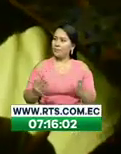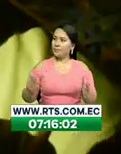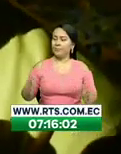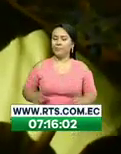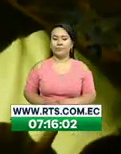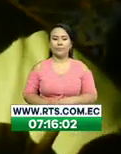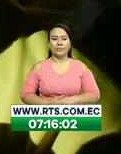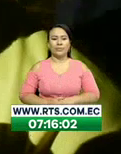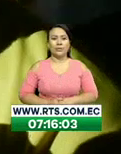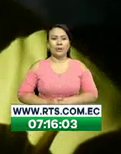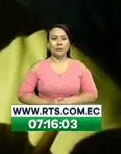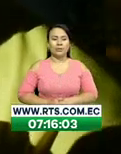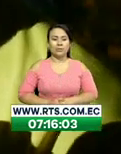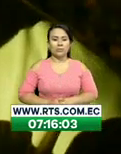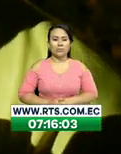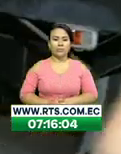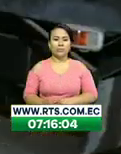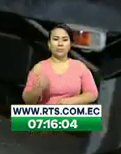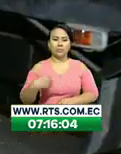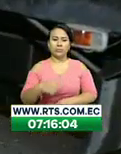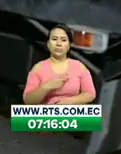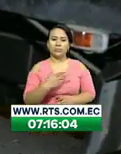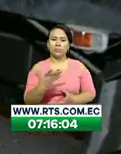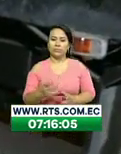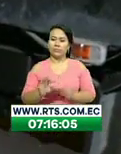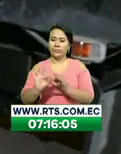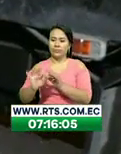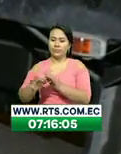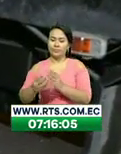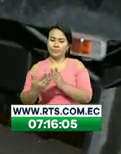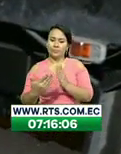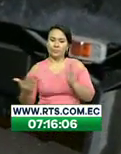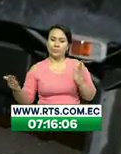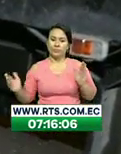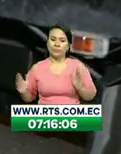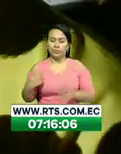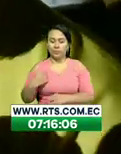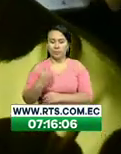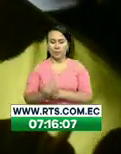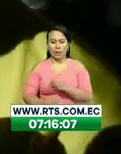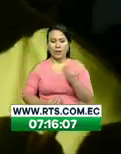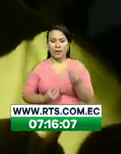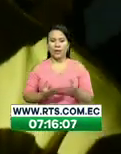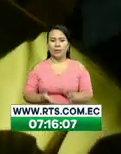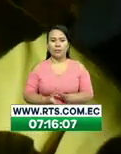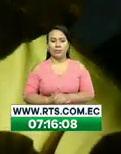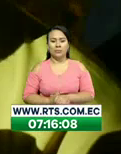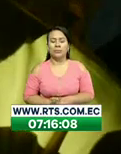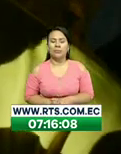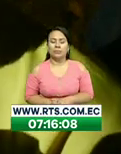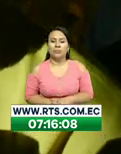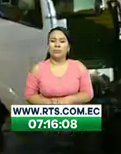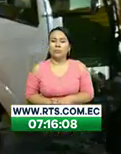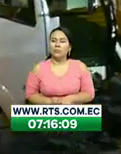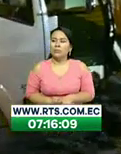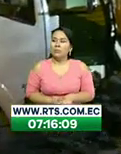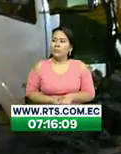que nos arreglen como tenemos, y nos paguen daños y perjuicios. Que la arreglen la casa. Que la arreglen la